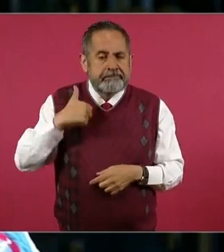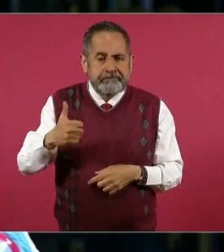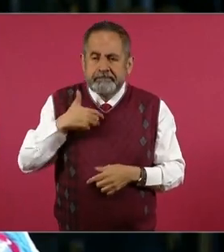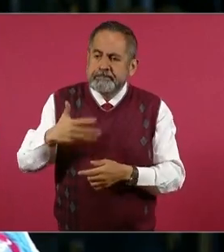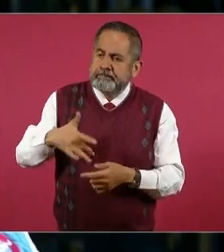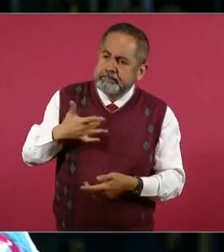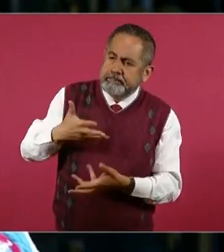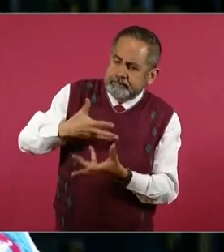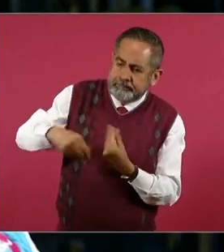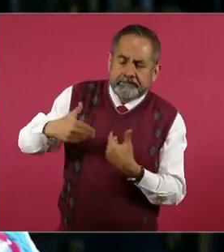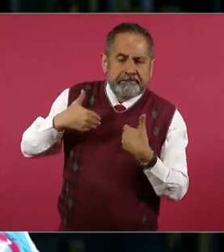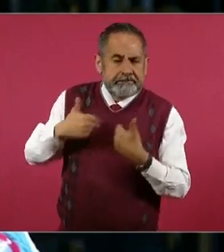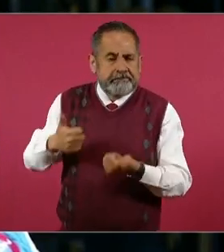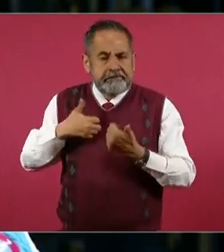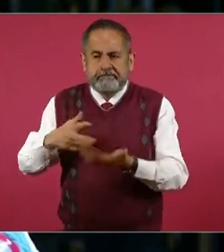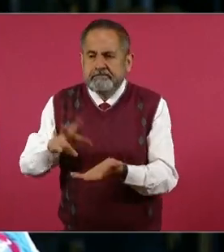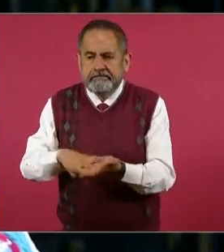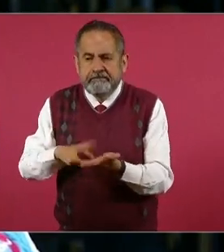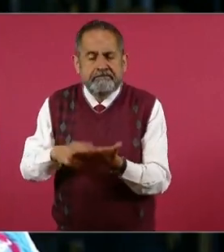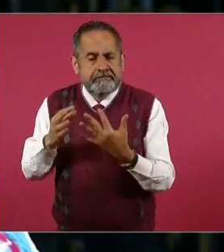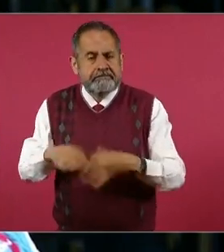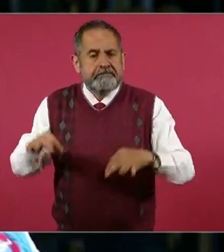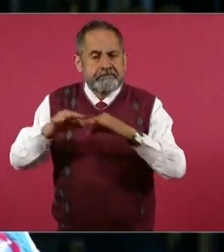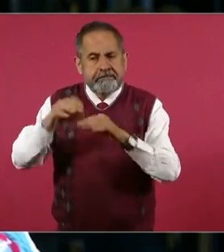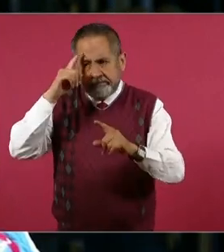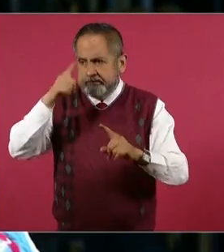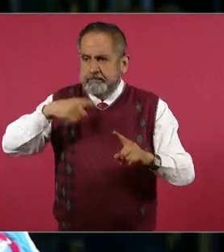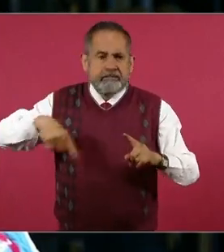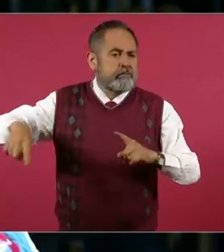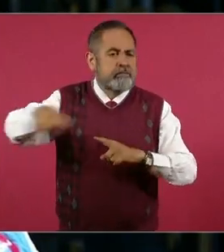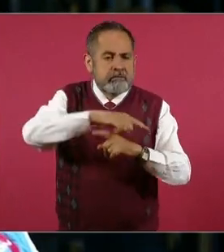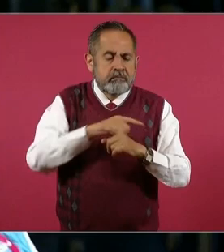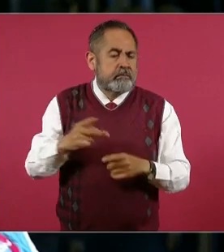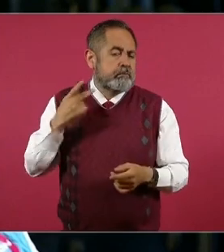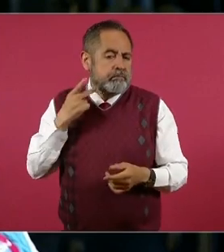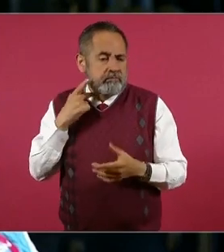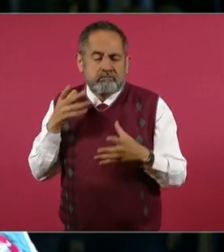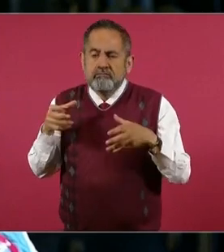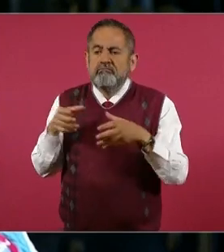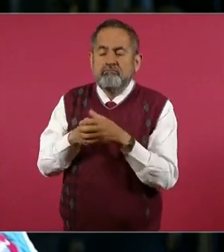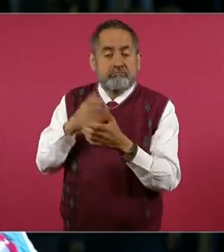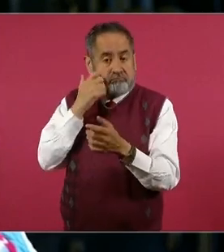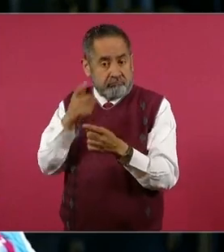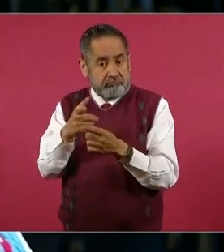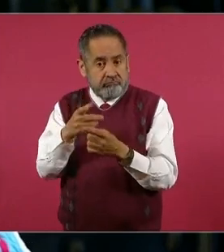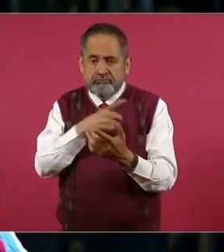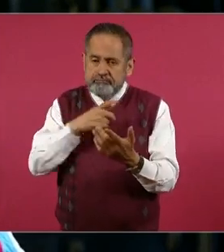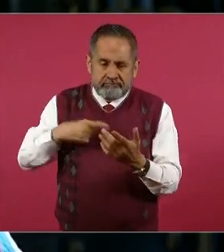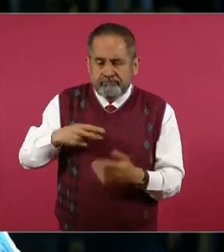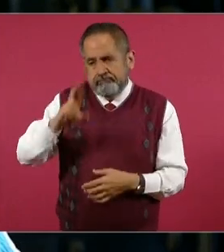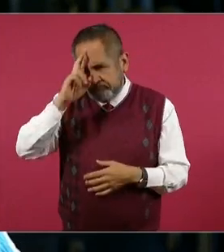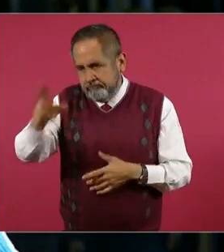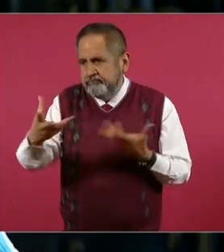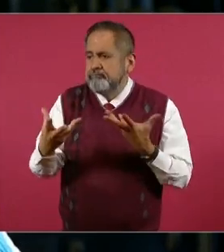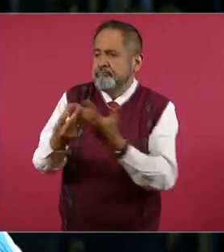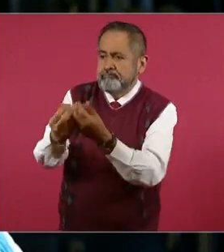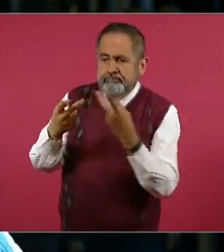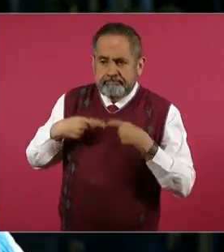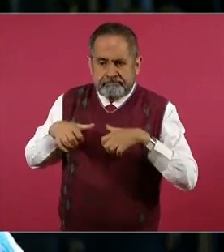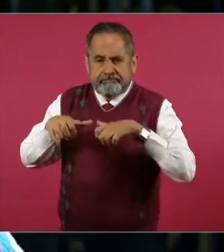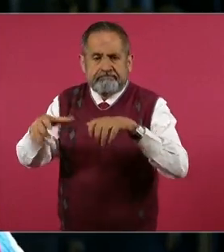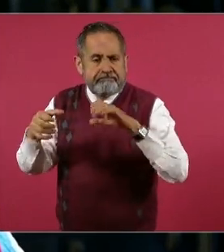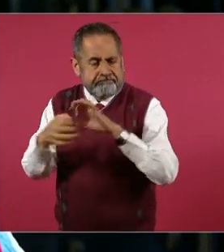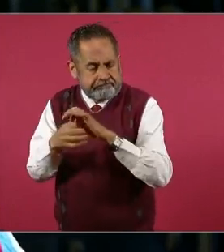sentimientos, sus lecciones invaluables para cualquier aspirante a político que desea servir con integridad y